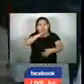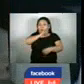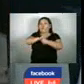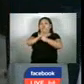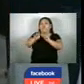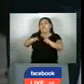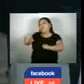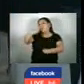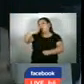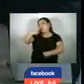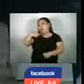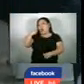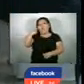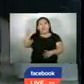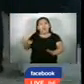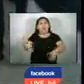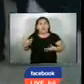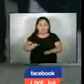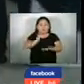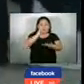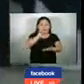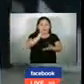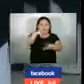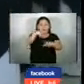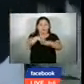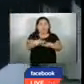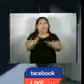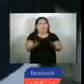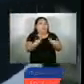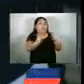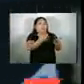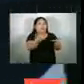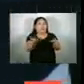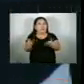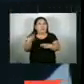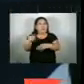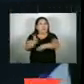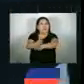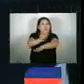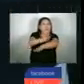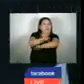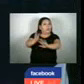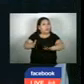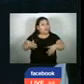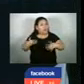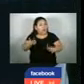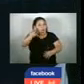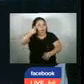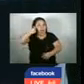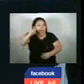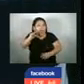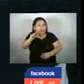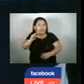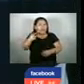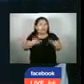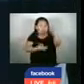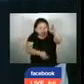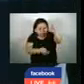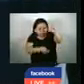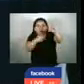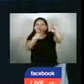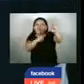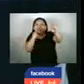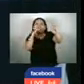estar viendo los nuevos kits que serán entregados a la población, que como dije hace un momento, presenten una prueba